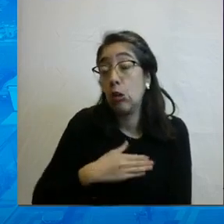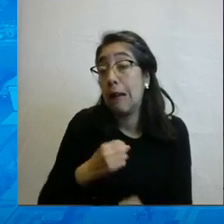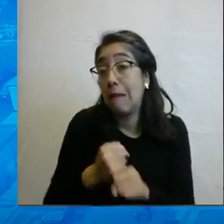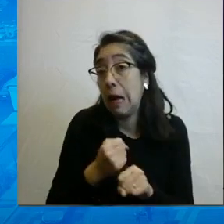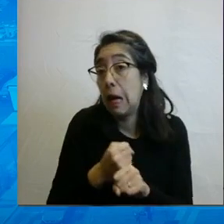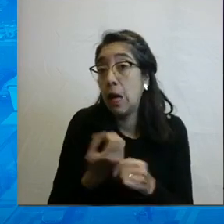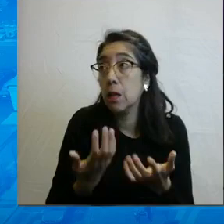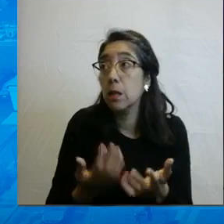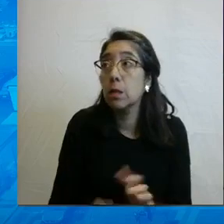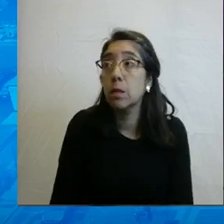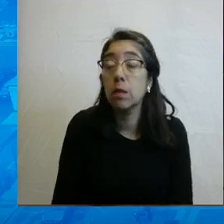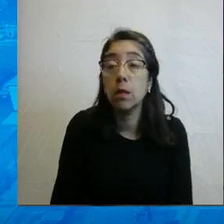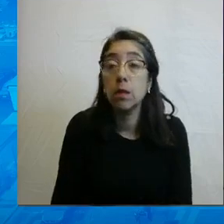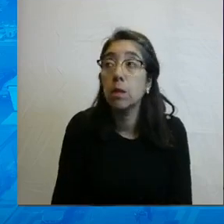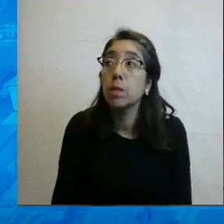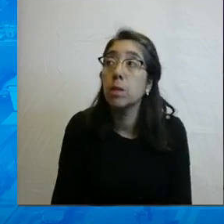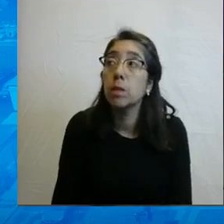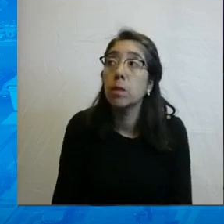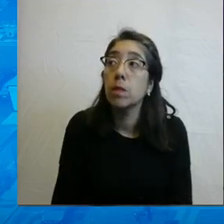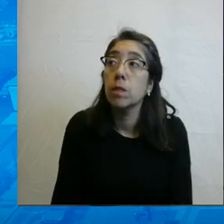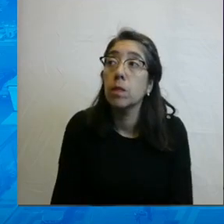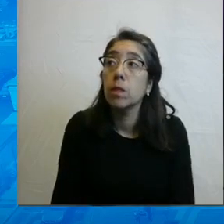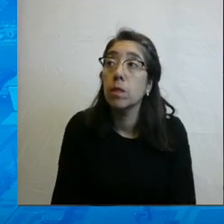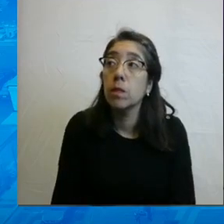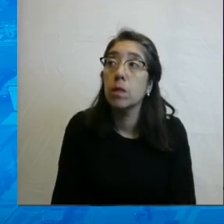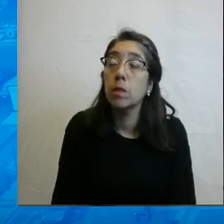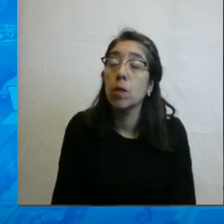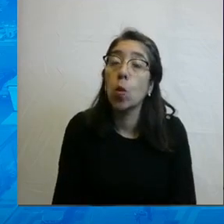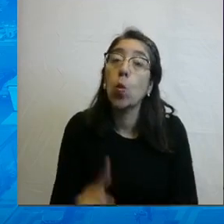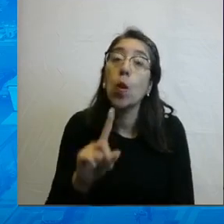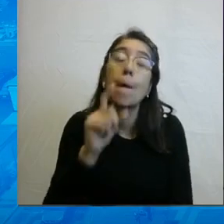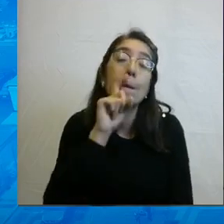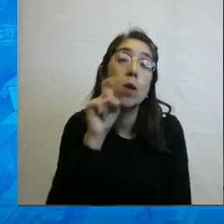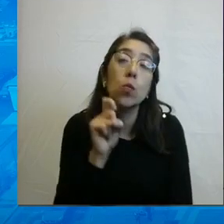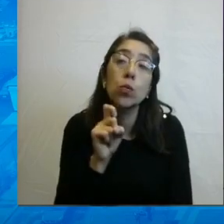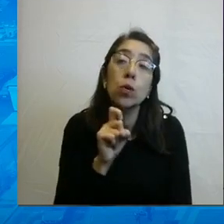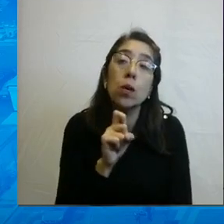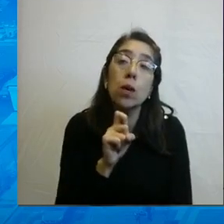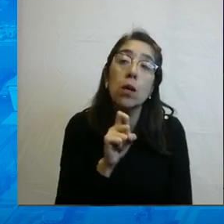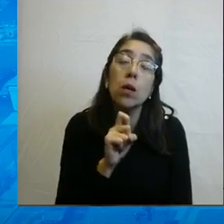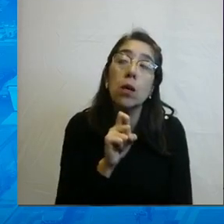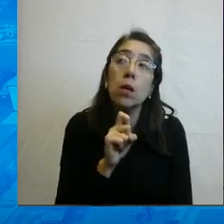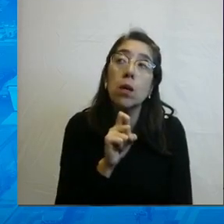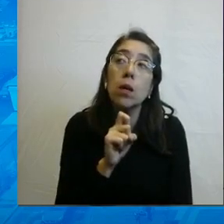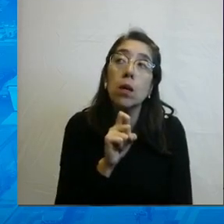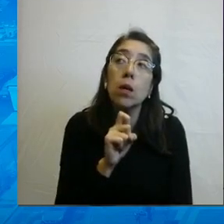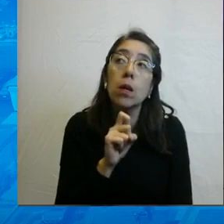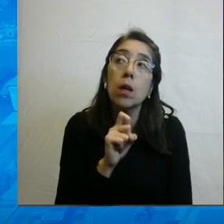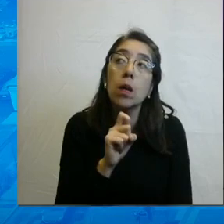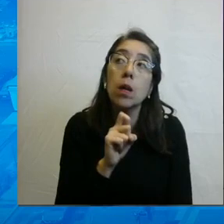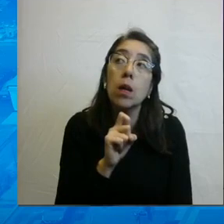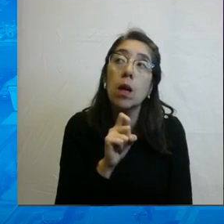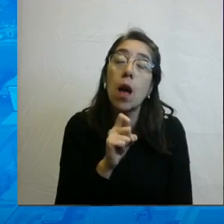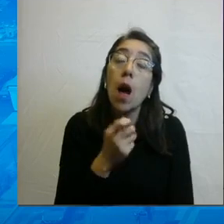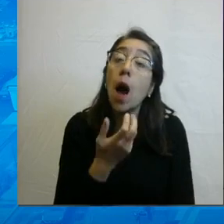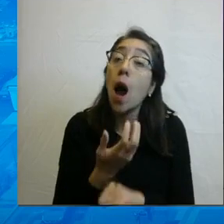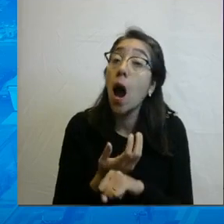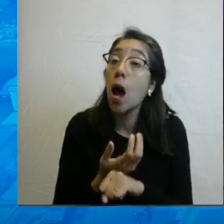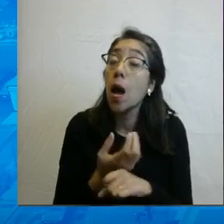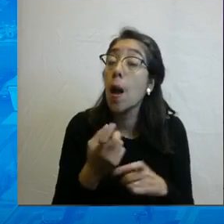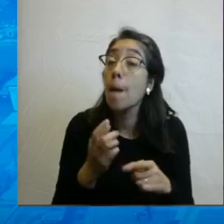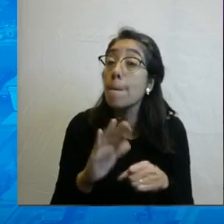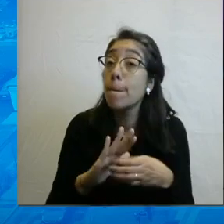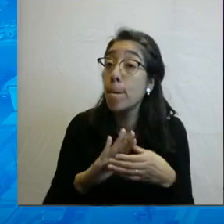la exposición del tema. Yo quería hacer una pregunta, sí. Sabemos que en Pomaire hay una delegación. ¿Han tenido comunicación